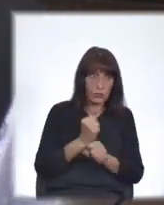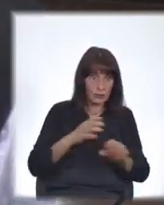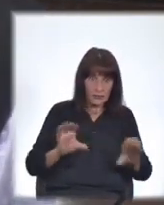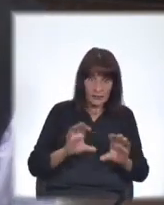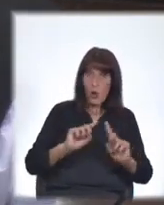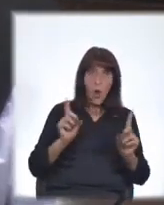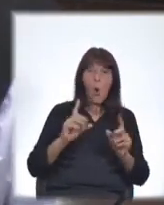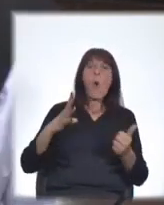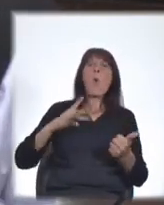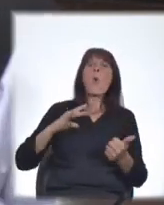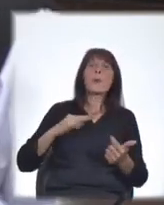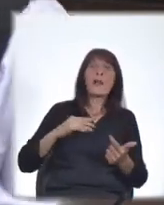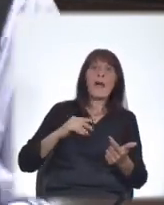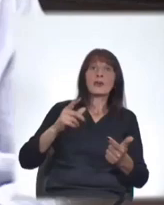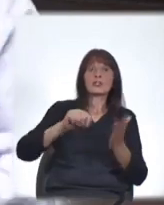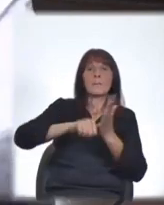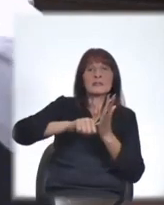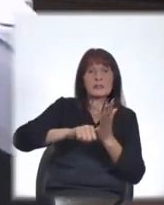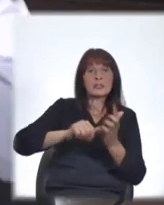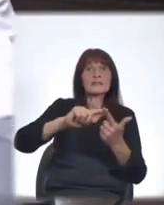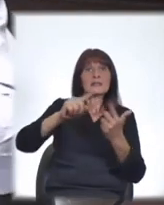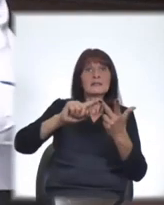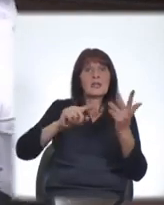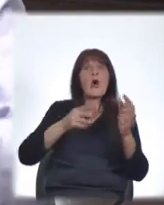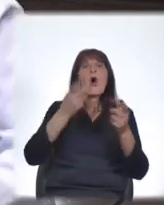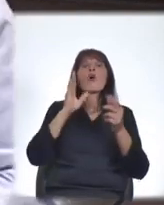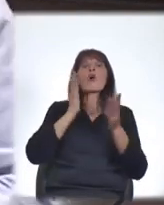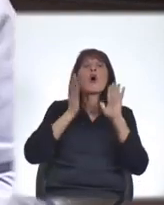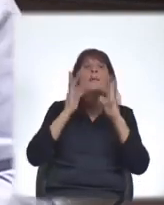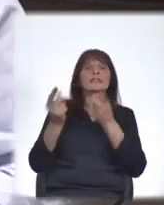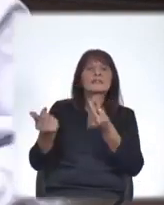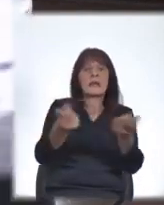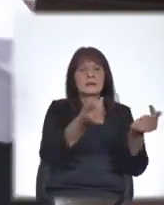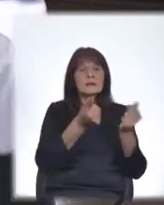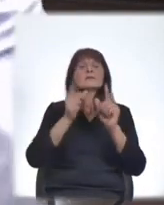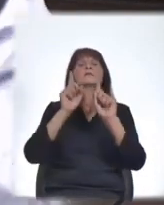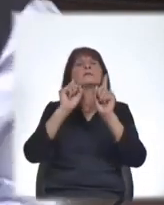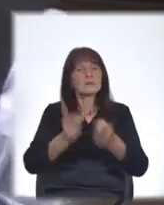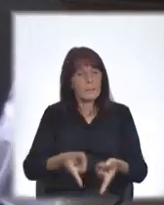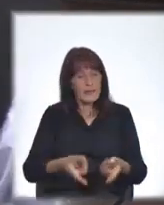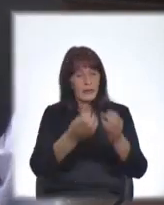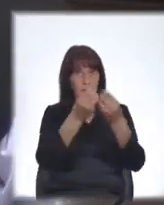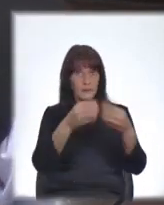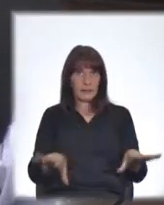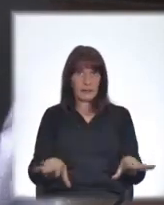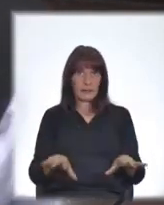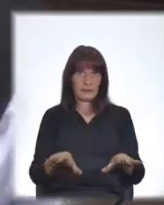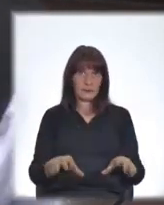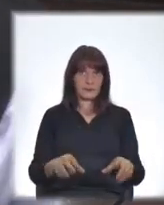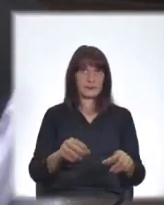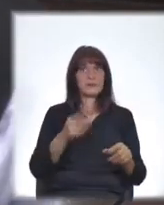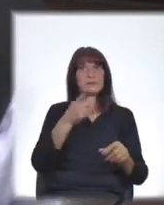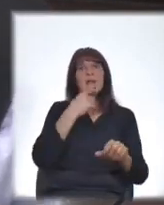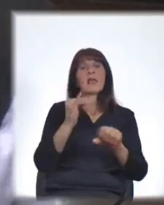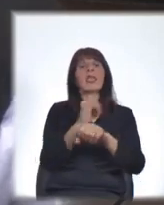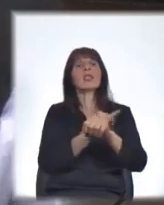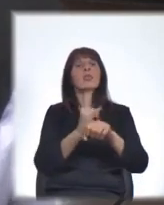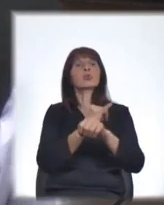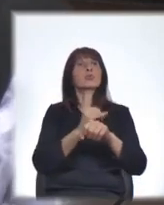los jubilados y los pensionistas, sino que van a perder los comerciantes, que van a perder los